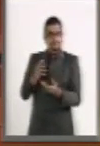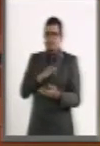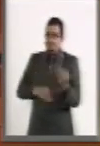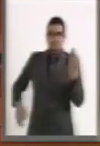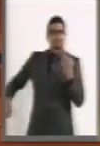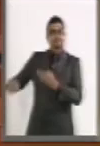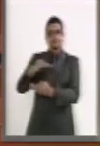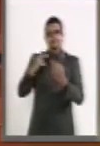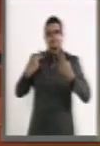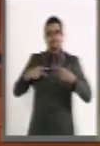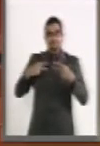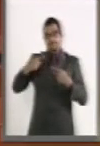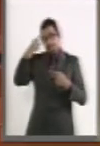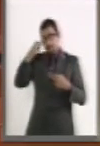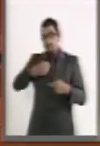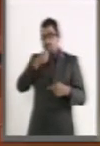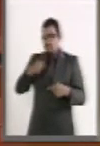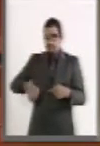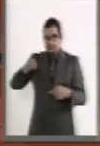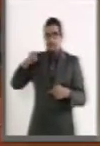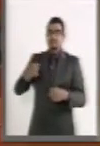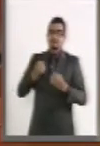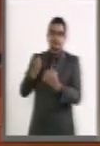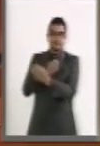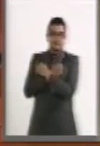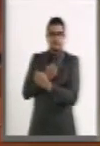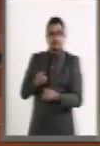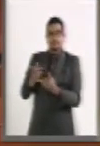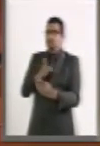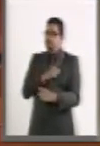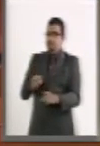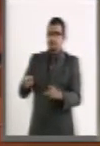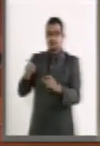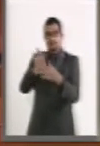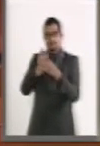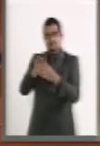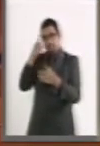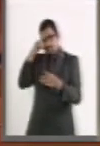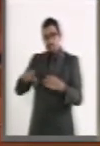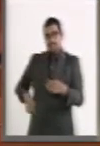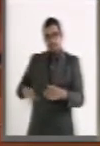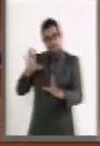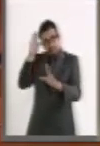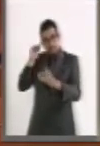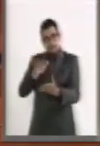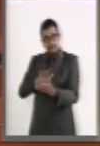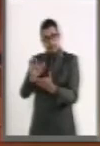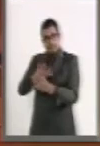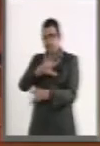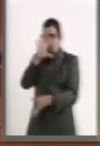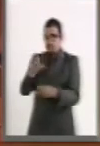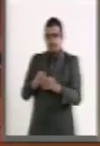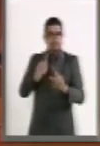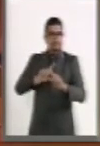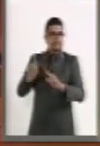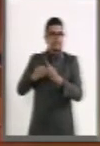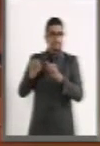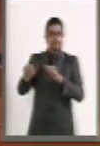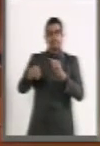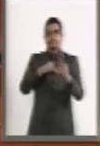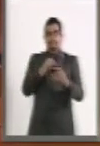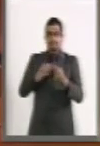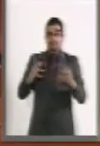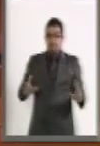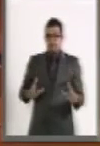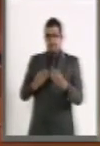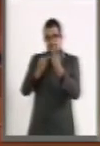para las personas adultas mayores tiene que convertirse en un compromiso por parte del Estado y de toda institución, por